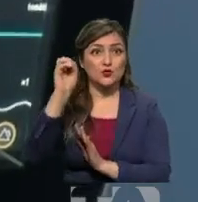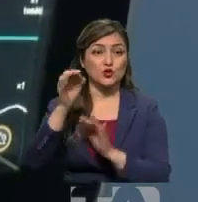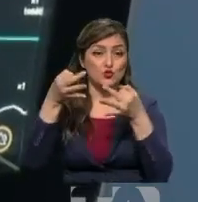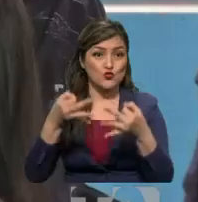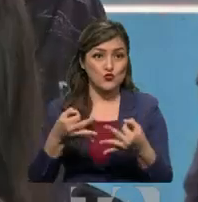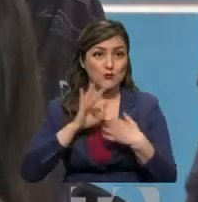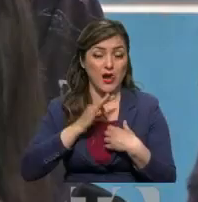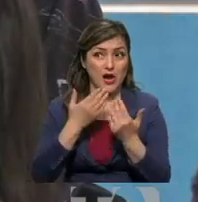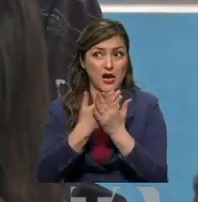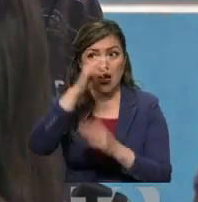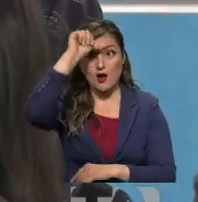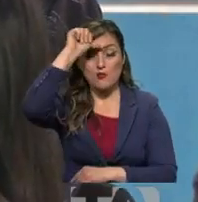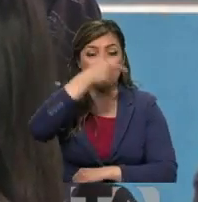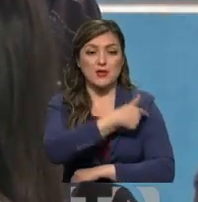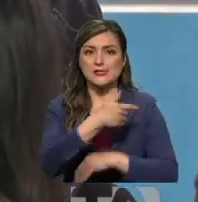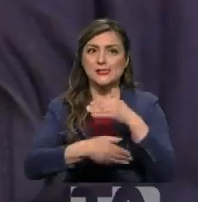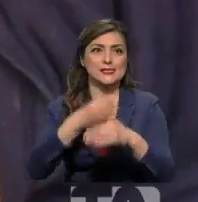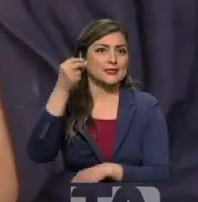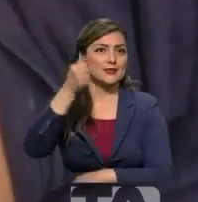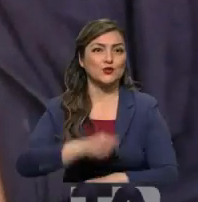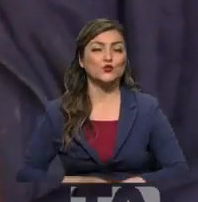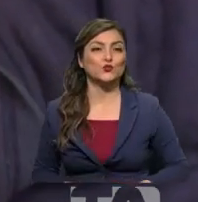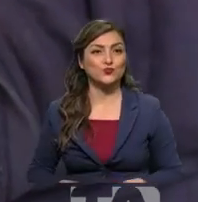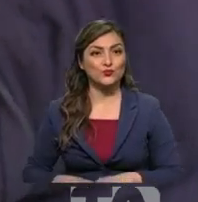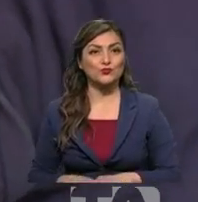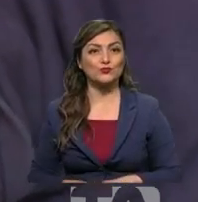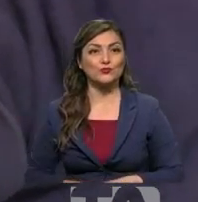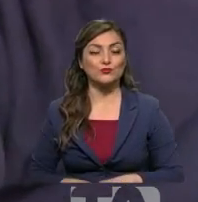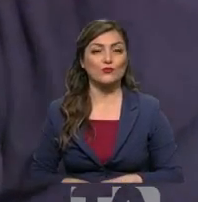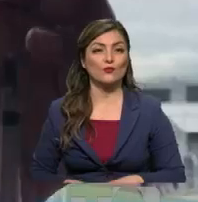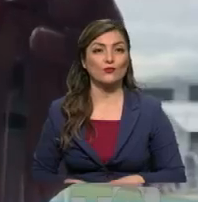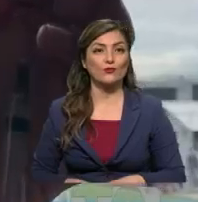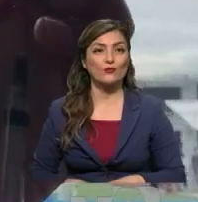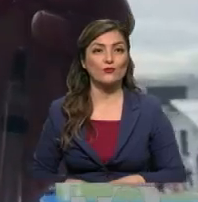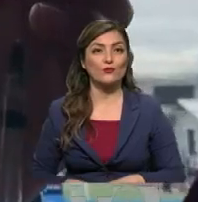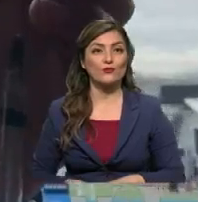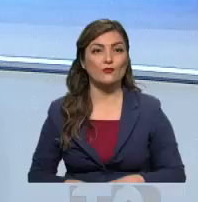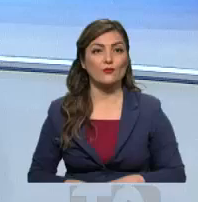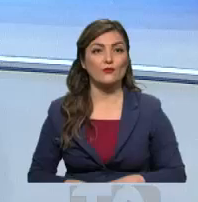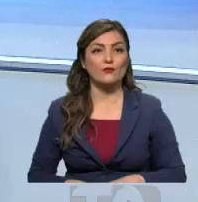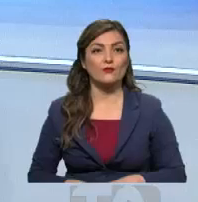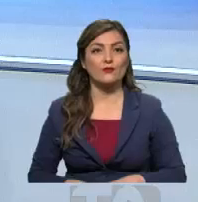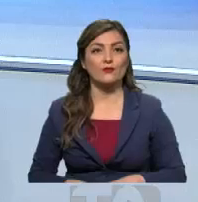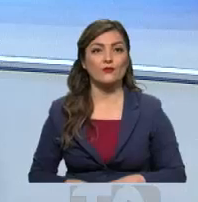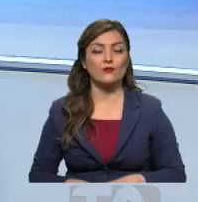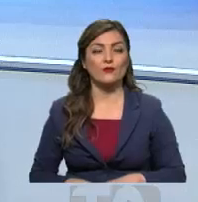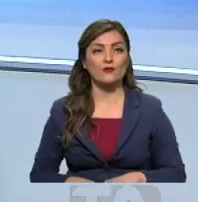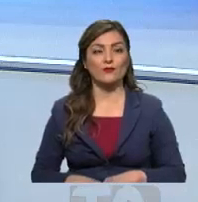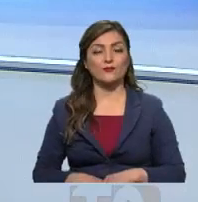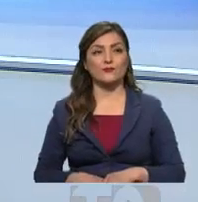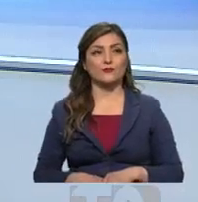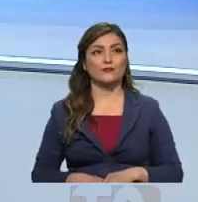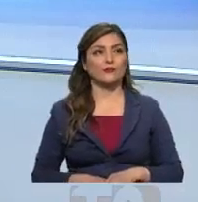casos confirmados, la vacunación avanza a pasos acelerados. Giovanna Ramos, 24 horas. Y el